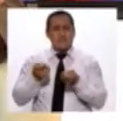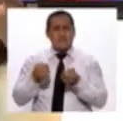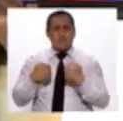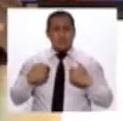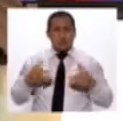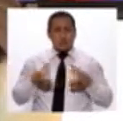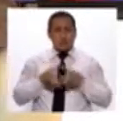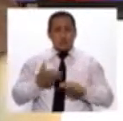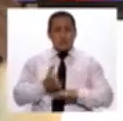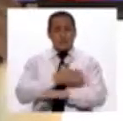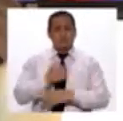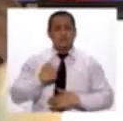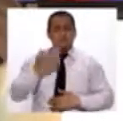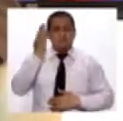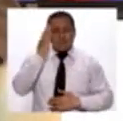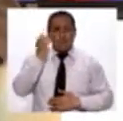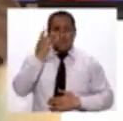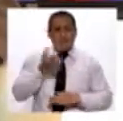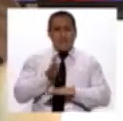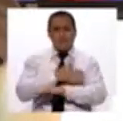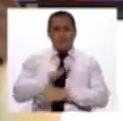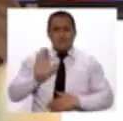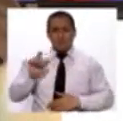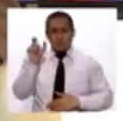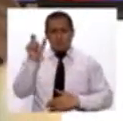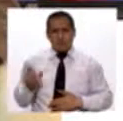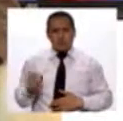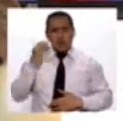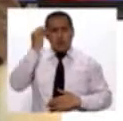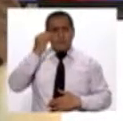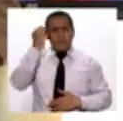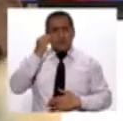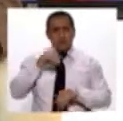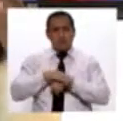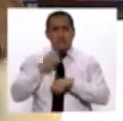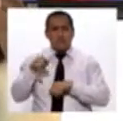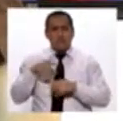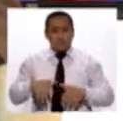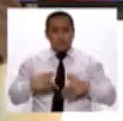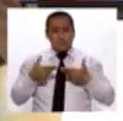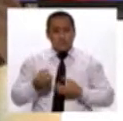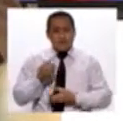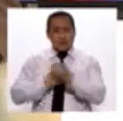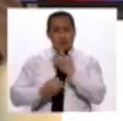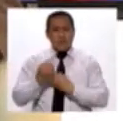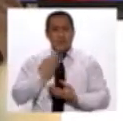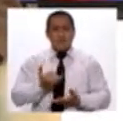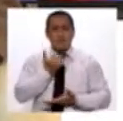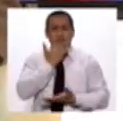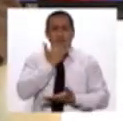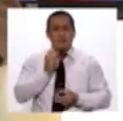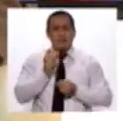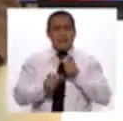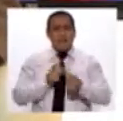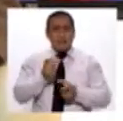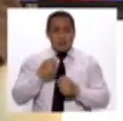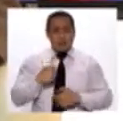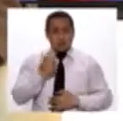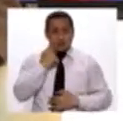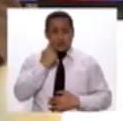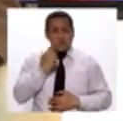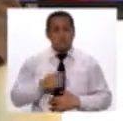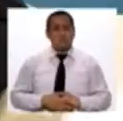Y nosotros hemos apreciado que usted tuvo una opinión sobre la materia. ¿Nos podría comentar sobre esto para que nuestros televidentes